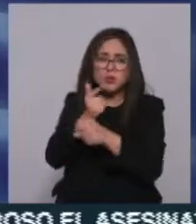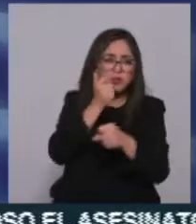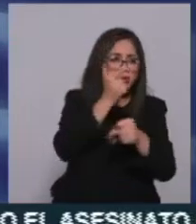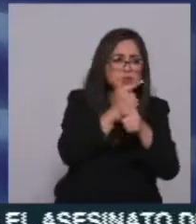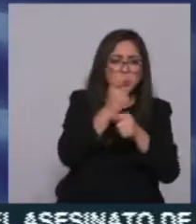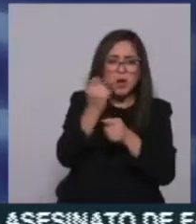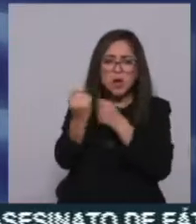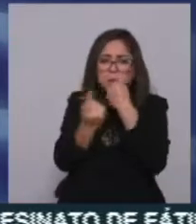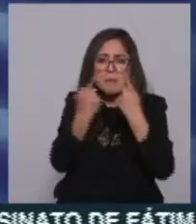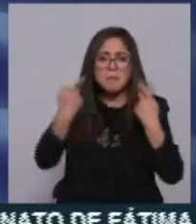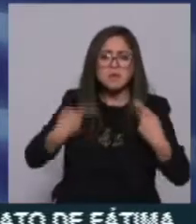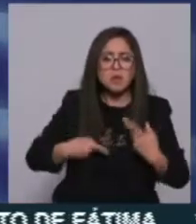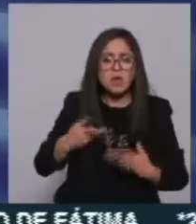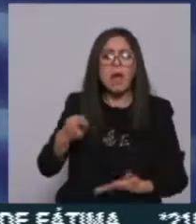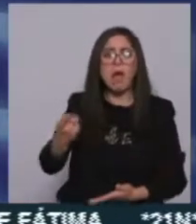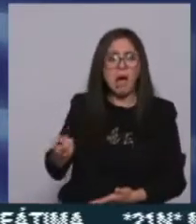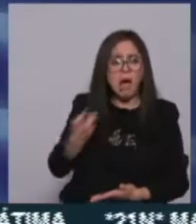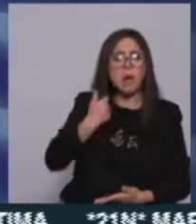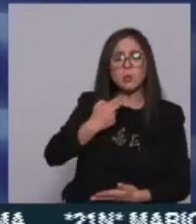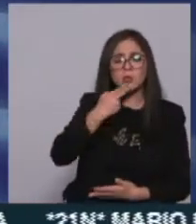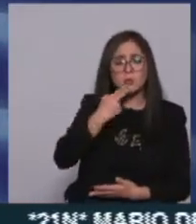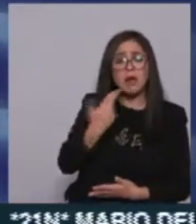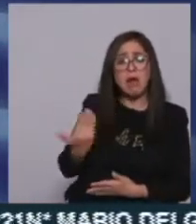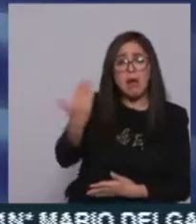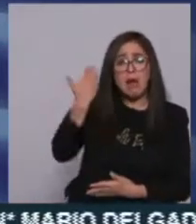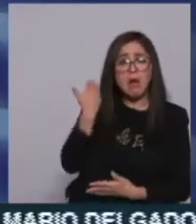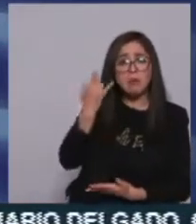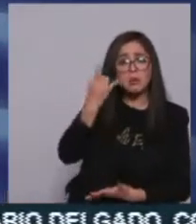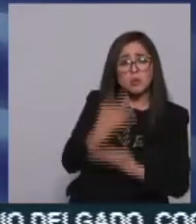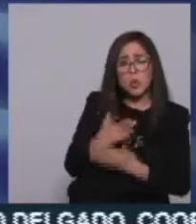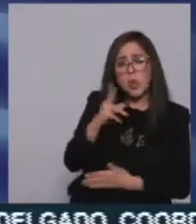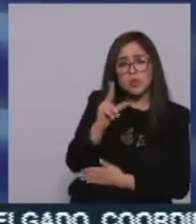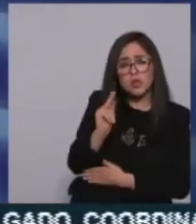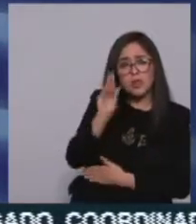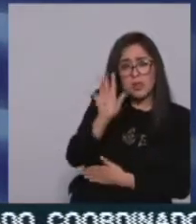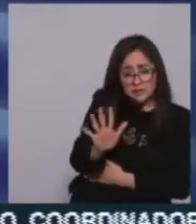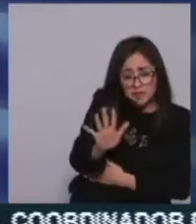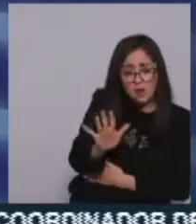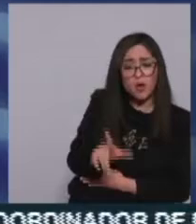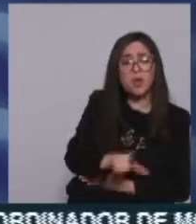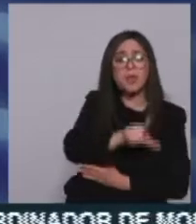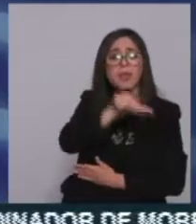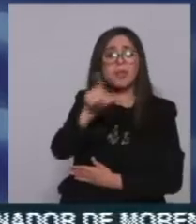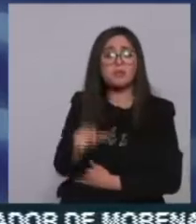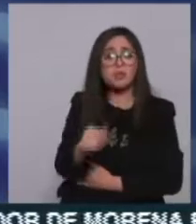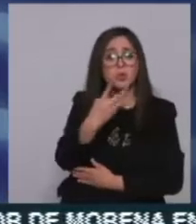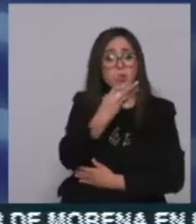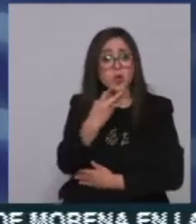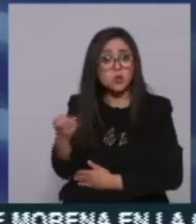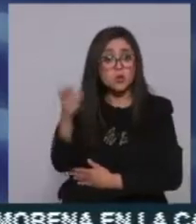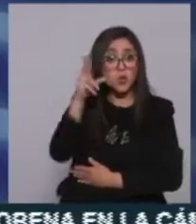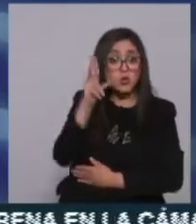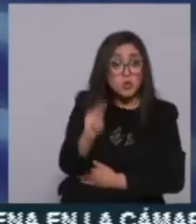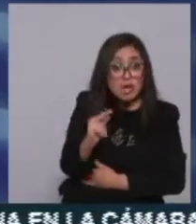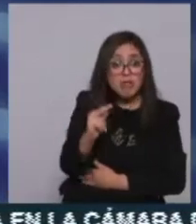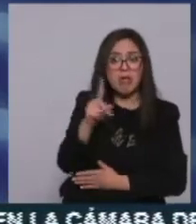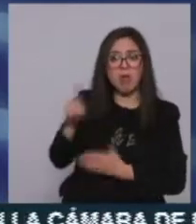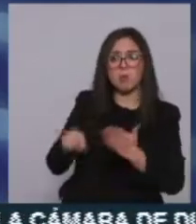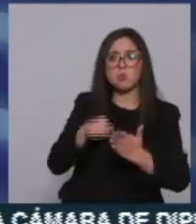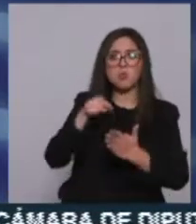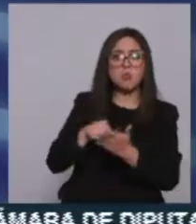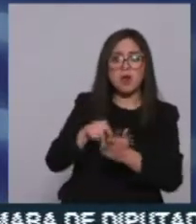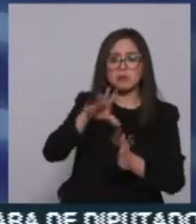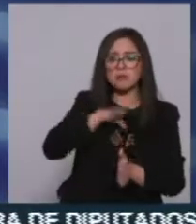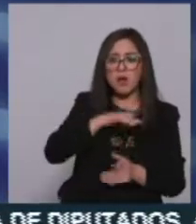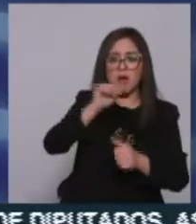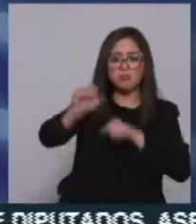beneficiadas, ¿no? Al inicio solamente había 85 estaciones, después pasaron a 480 estaciones. Creo que la